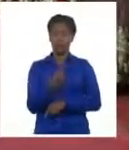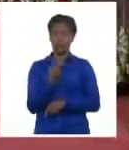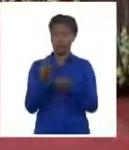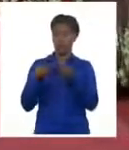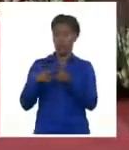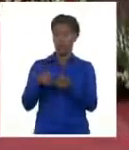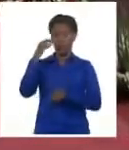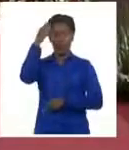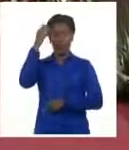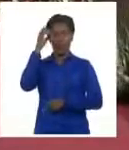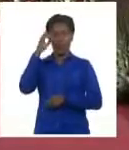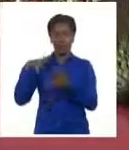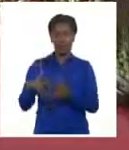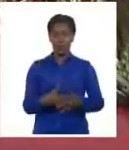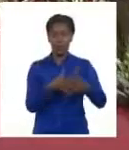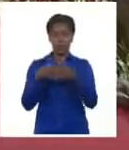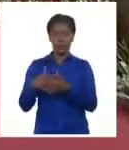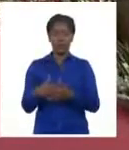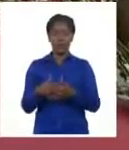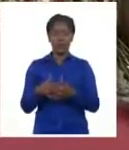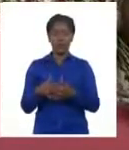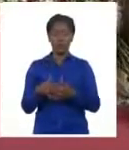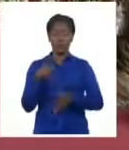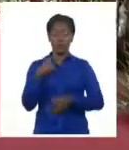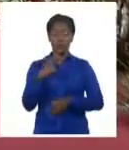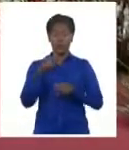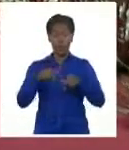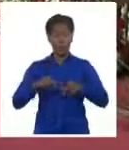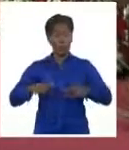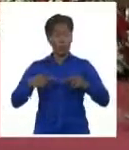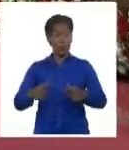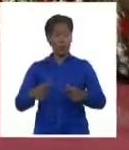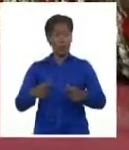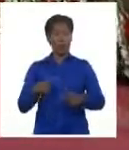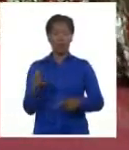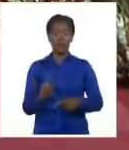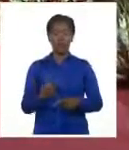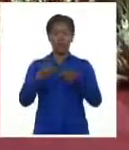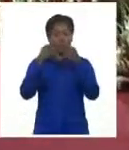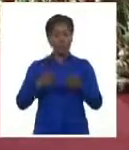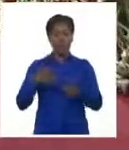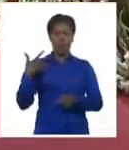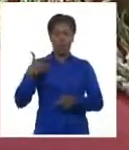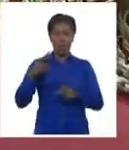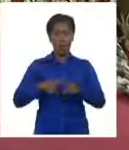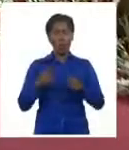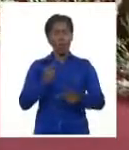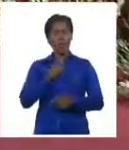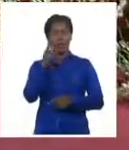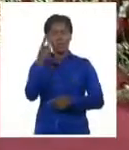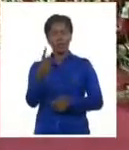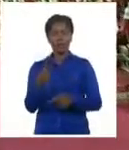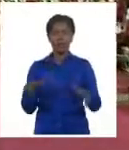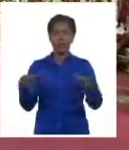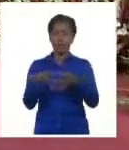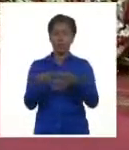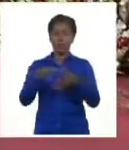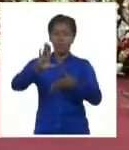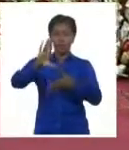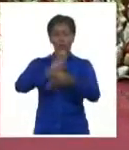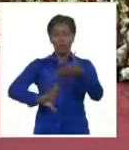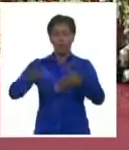el gobierno de Estados Unidos desoye una vez más el reclamo de una verdadera cumbre hemisférica con todos los países